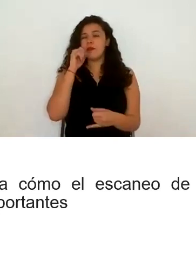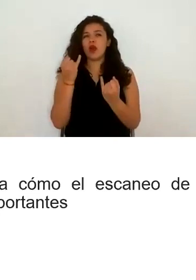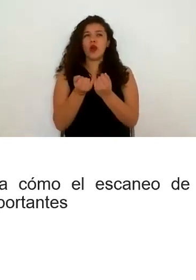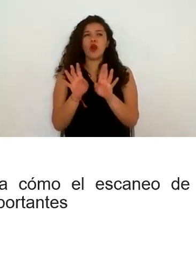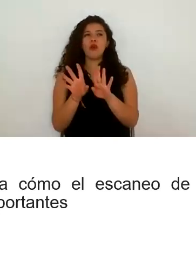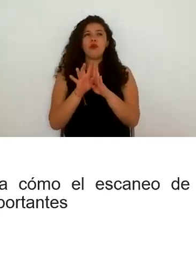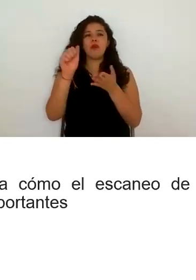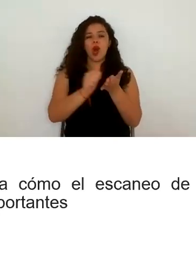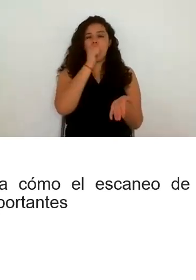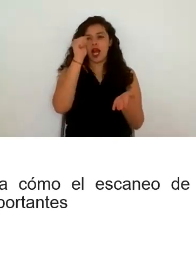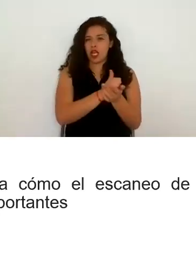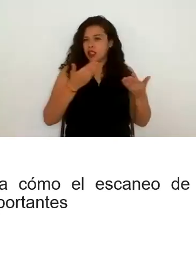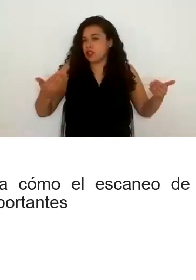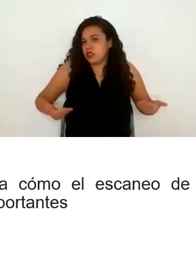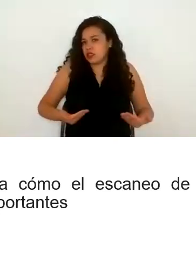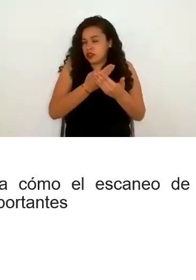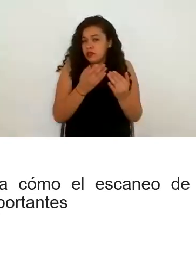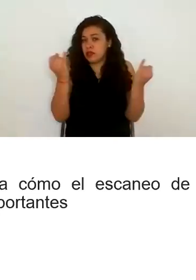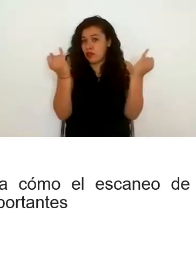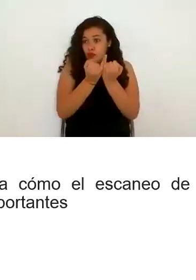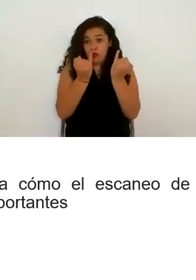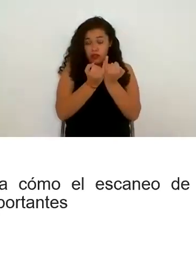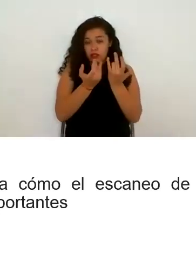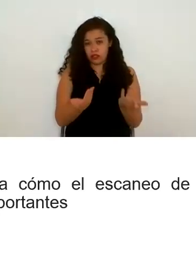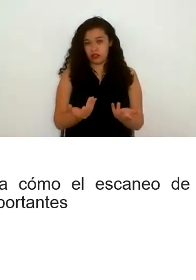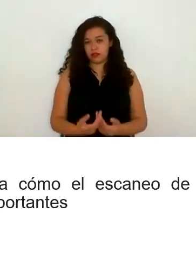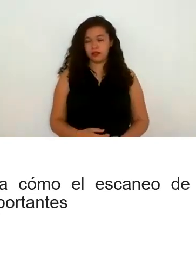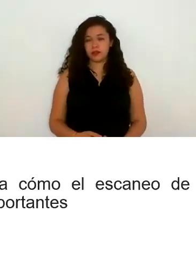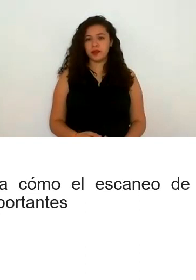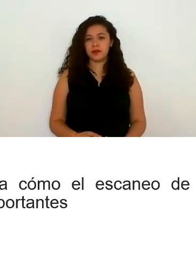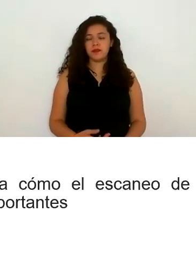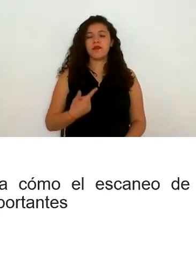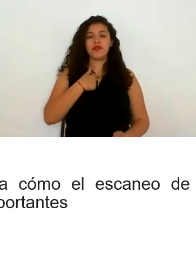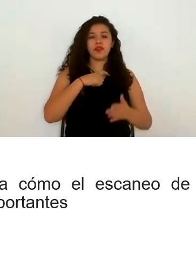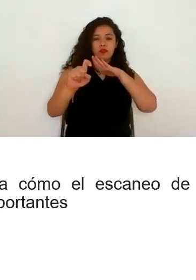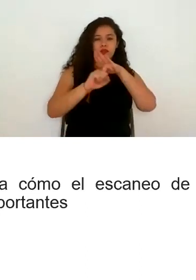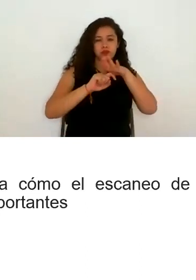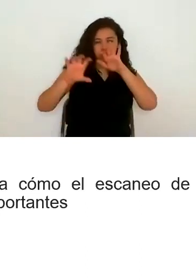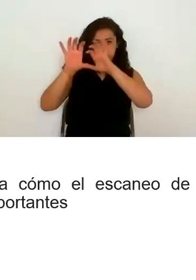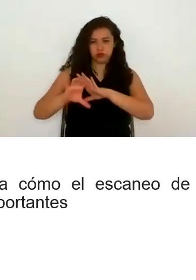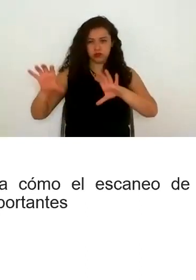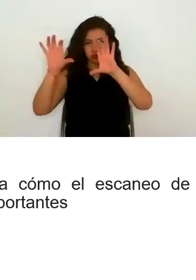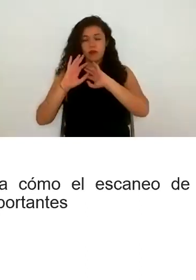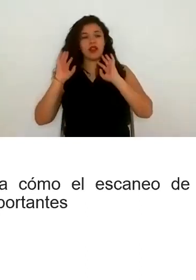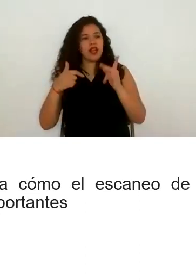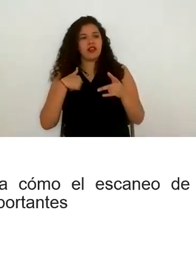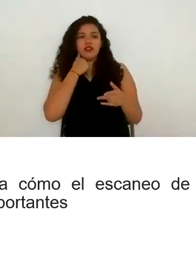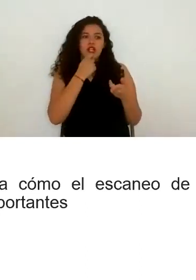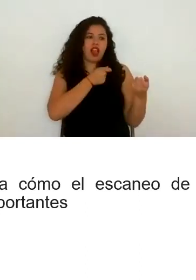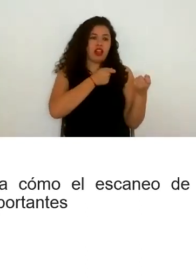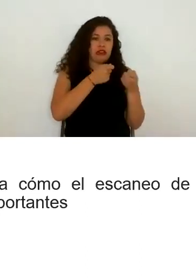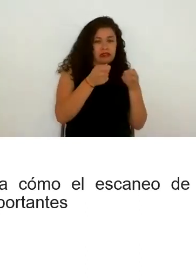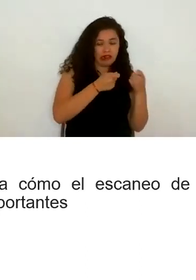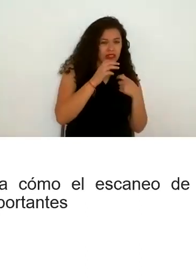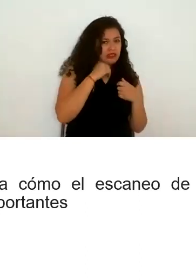¿no? de la institución. Lo digitalizamos porque ya no queremos manipularlo, porque